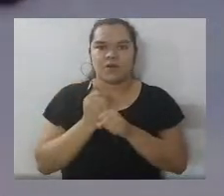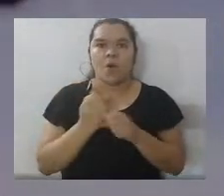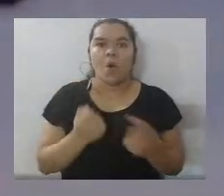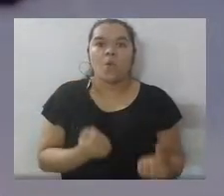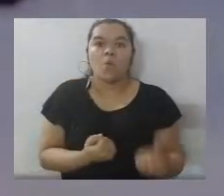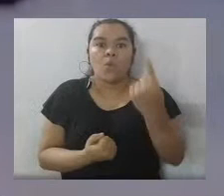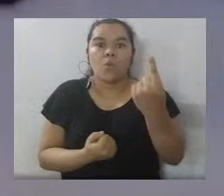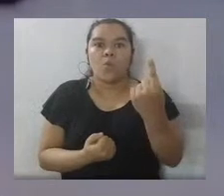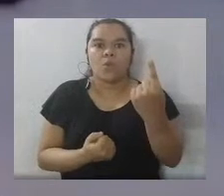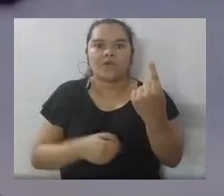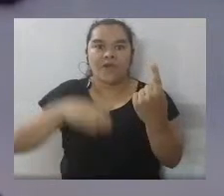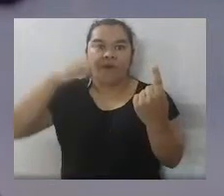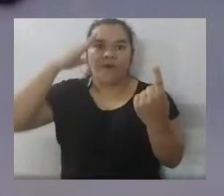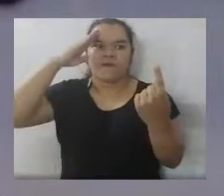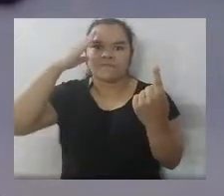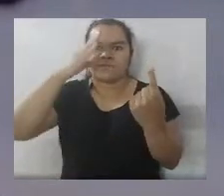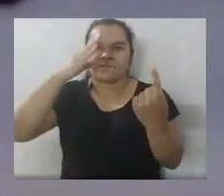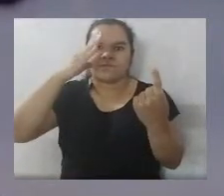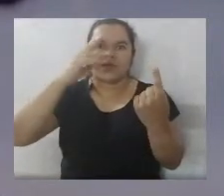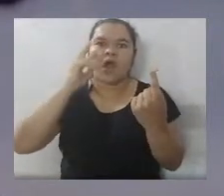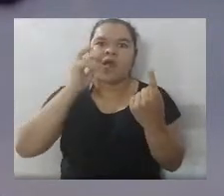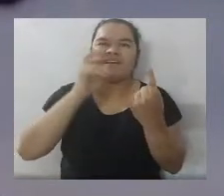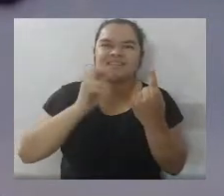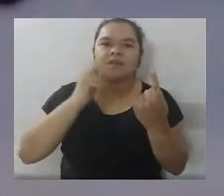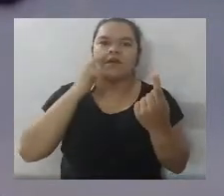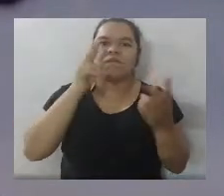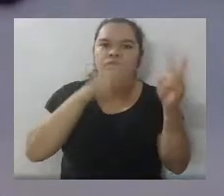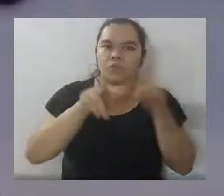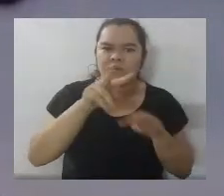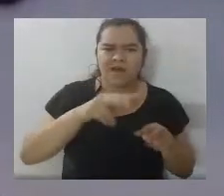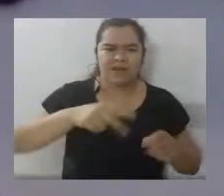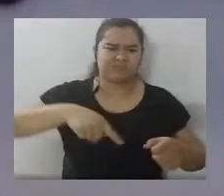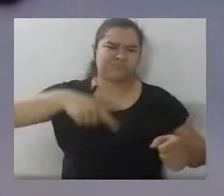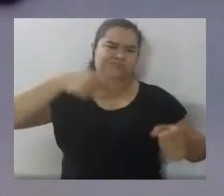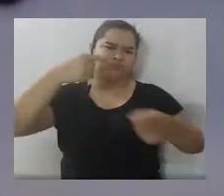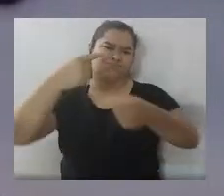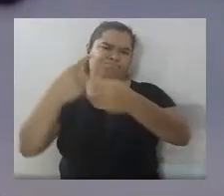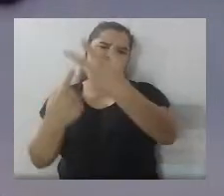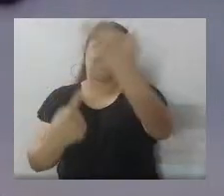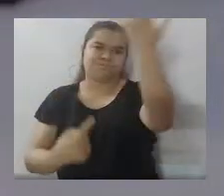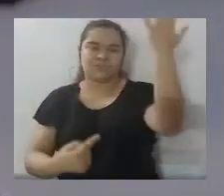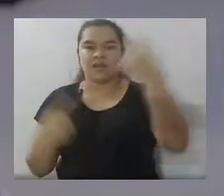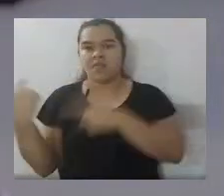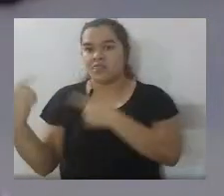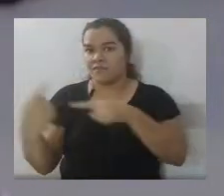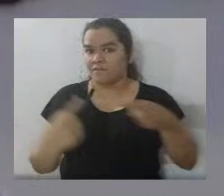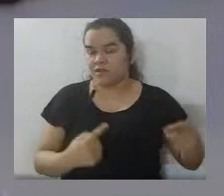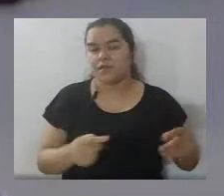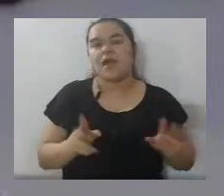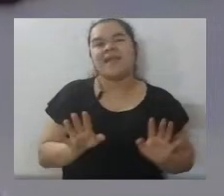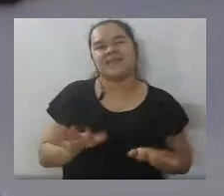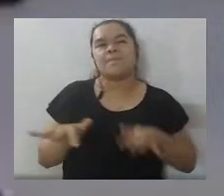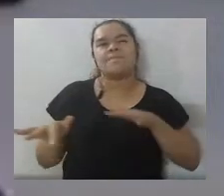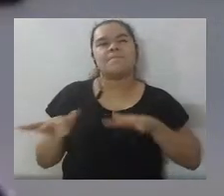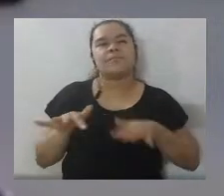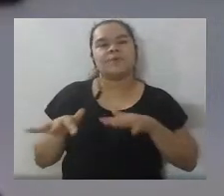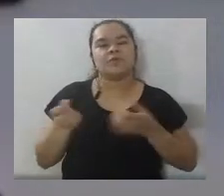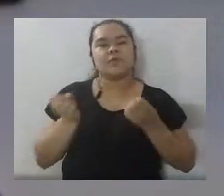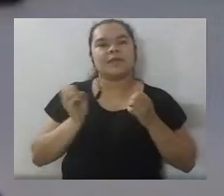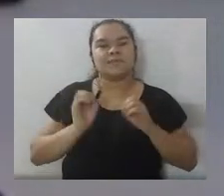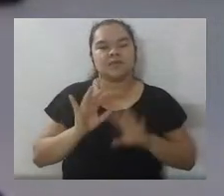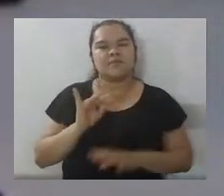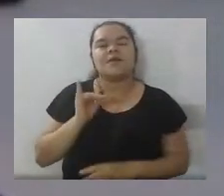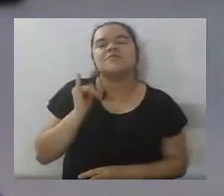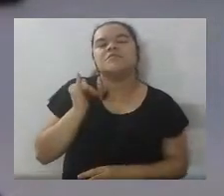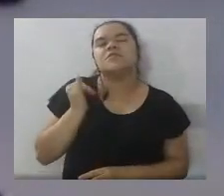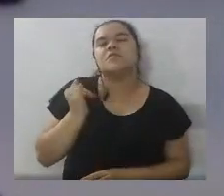perfectamente delimitado por los límites y por los alcances de una profesión, si bien al principio así lo es, con